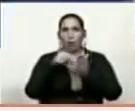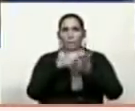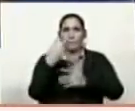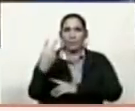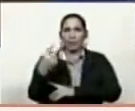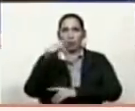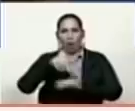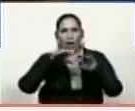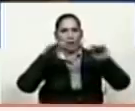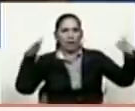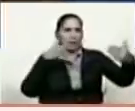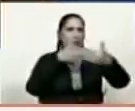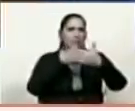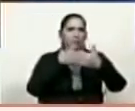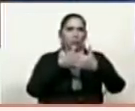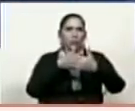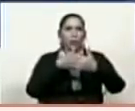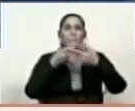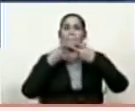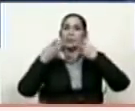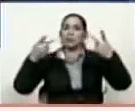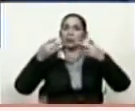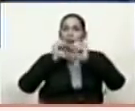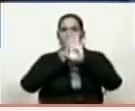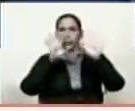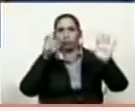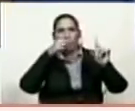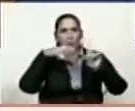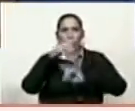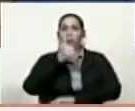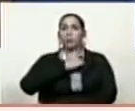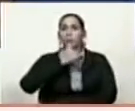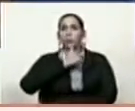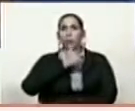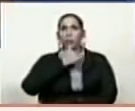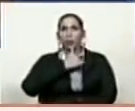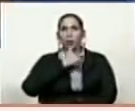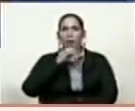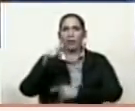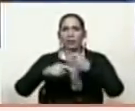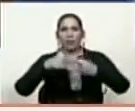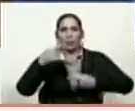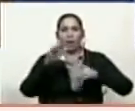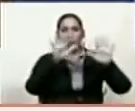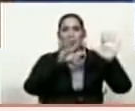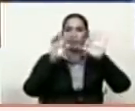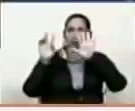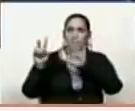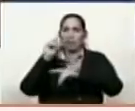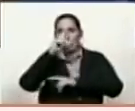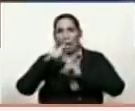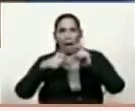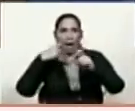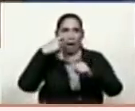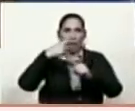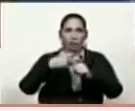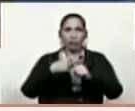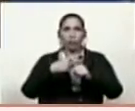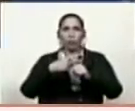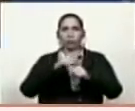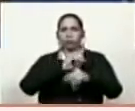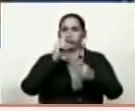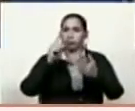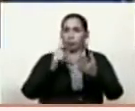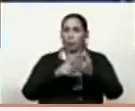en la tribuna, con un mensaje claro al pueblo que están en resistencia aún después de 17 años y por supuesto en completa vigilia